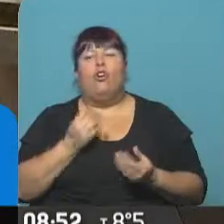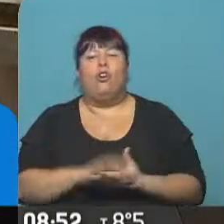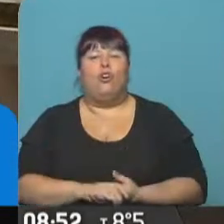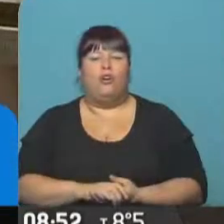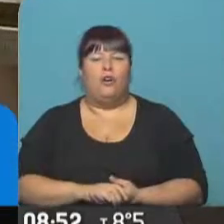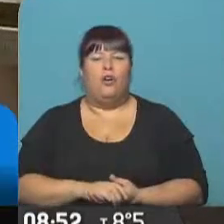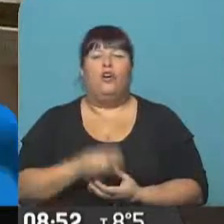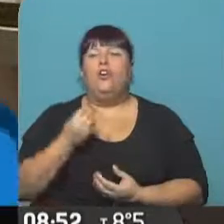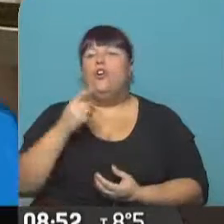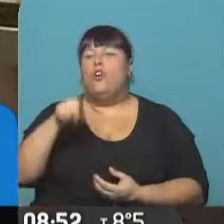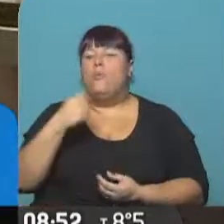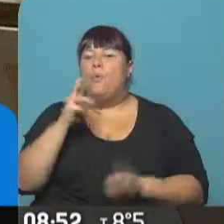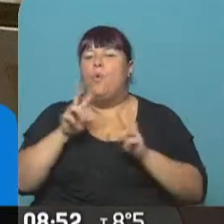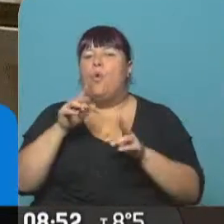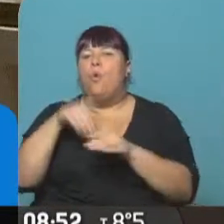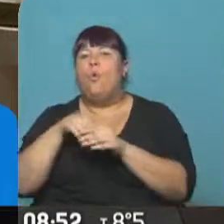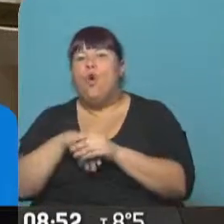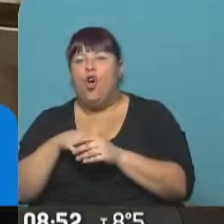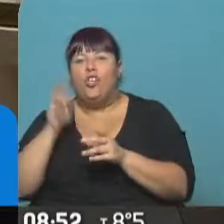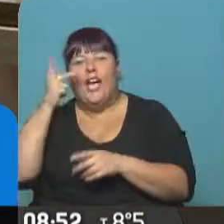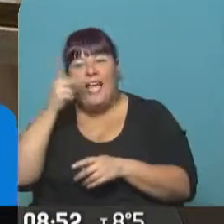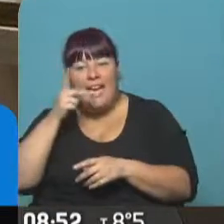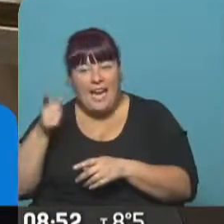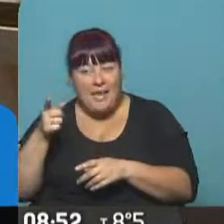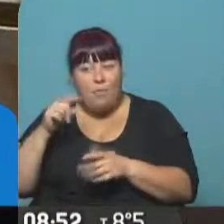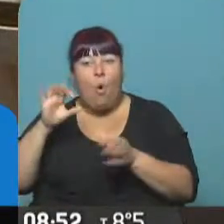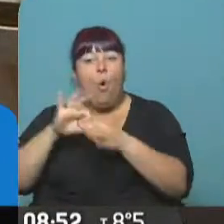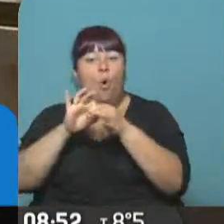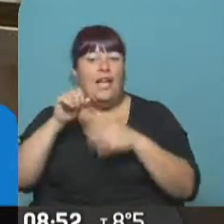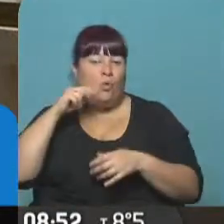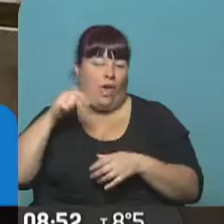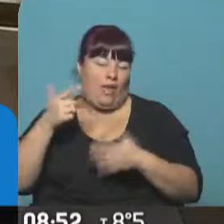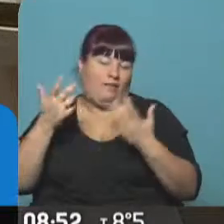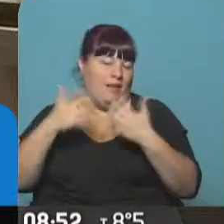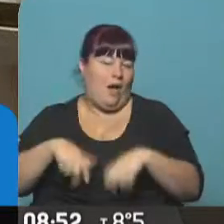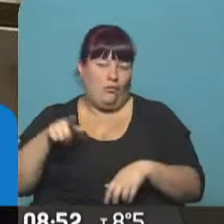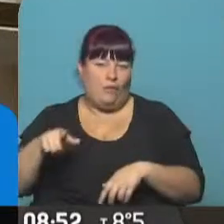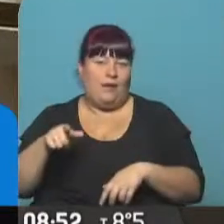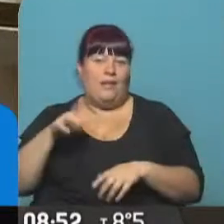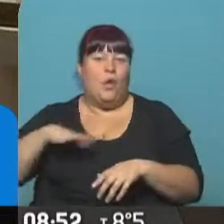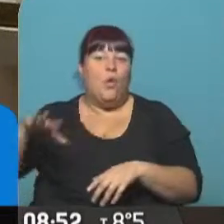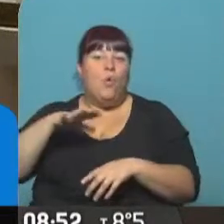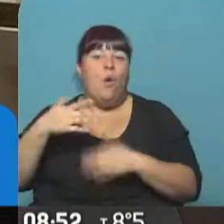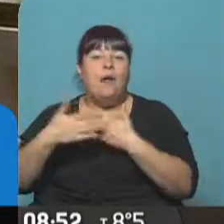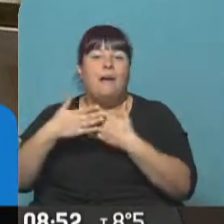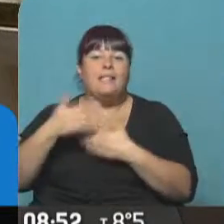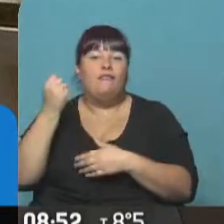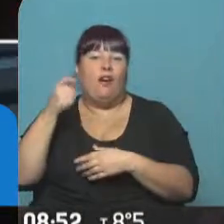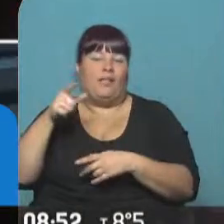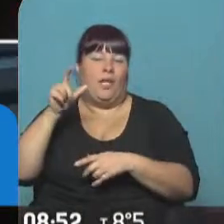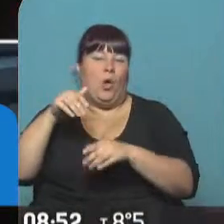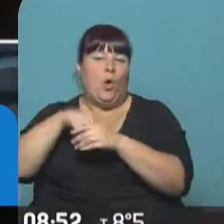donde puede salir a buscar votos el kirchnerismo unidad ciudadana bueno lógicamente sus zonas más cercanas son los